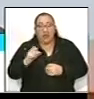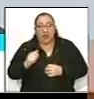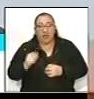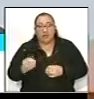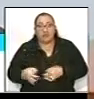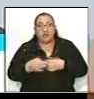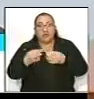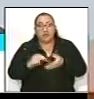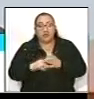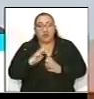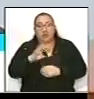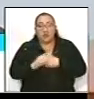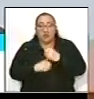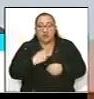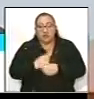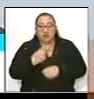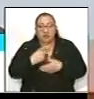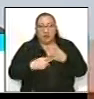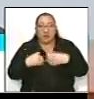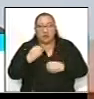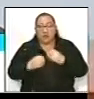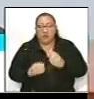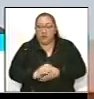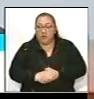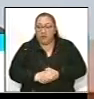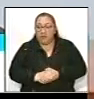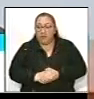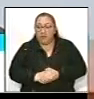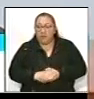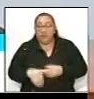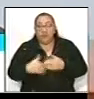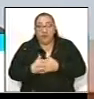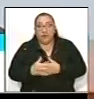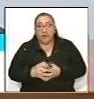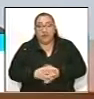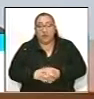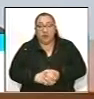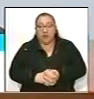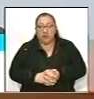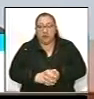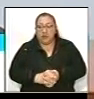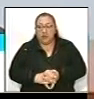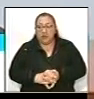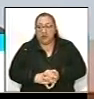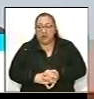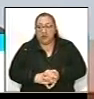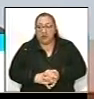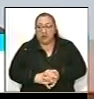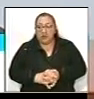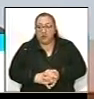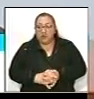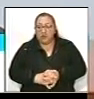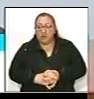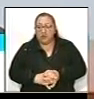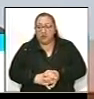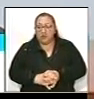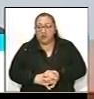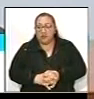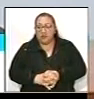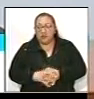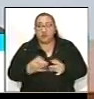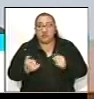a pasar quizás 40 años para poder reparar a todos, ¿no? En la actualidad, aproximadamente